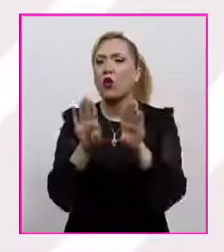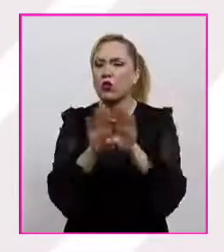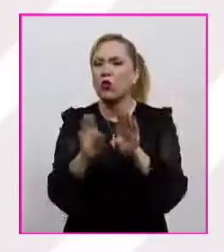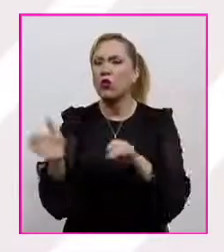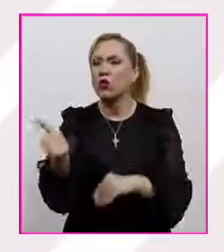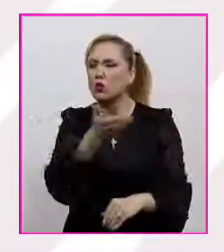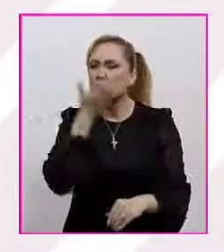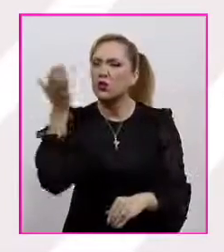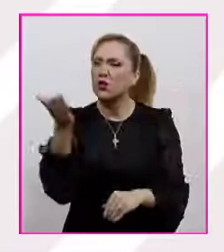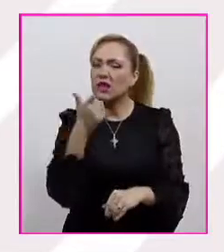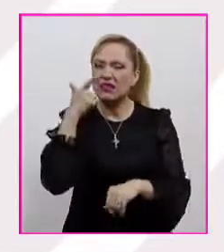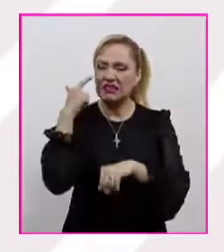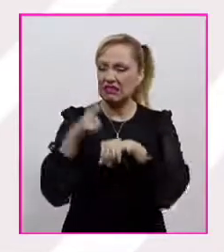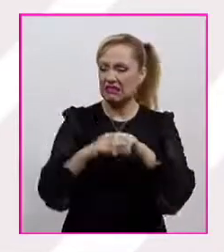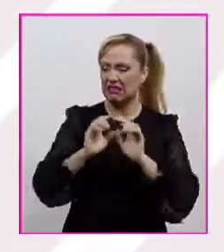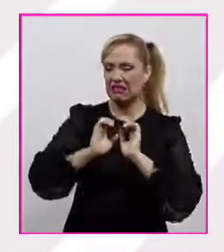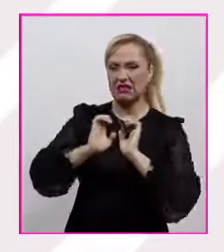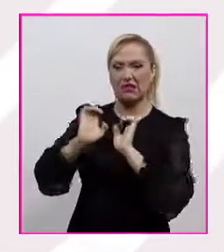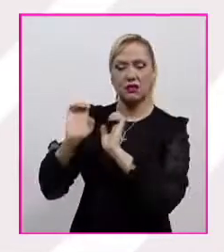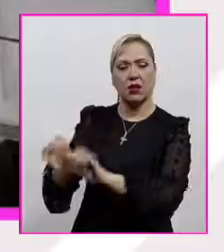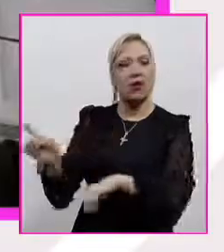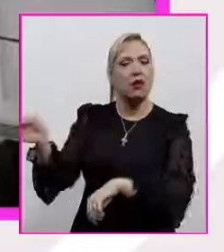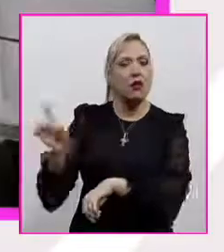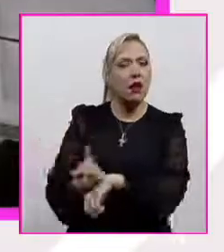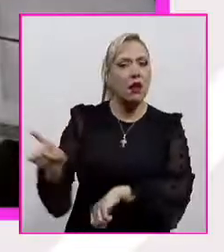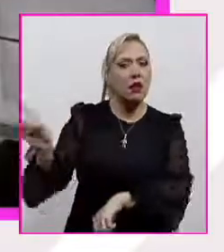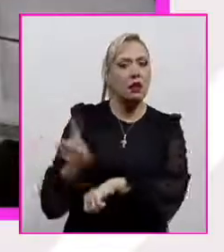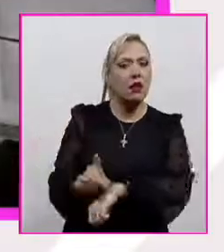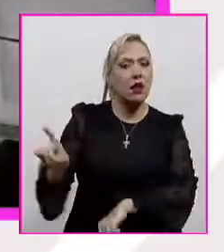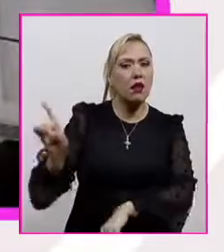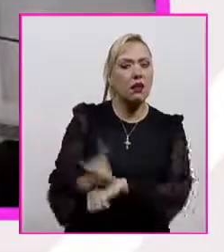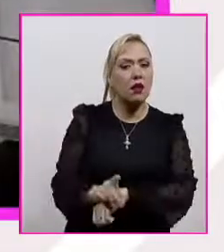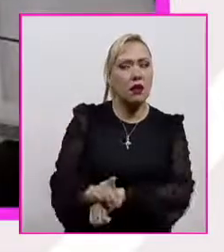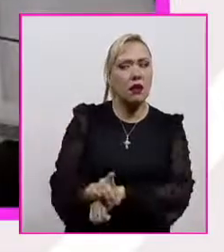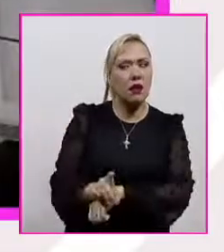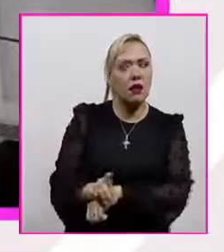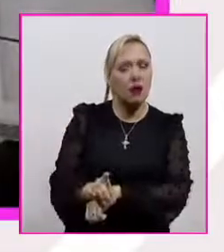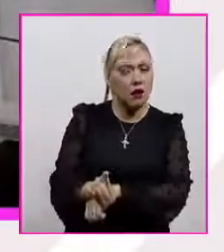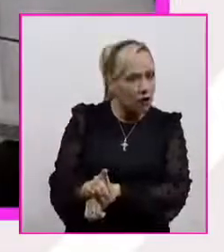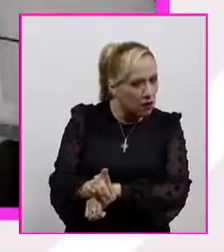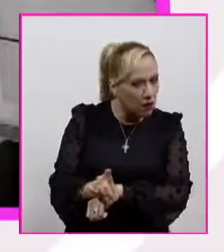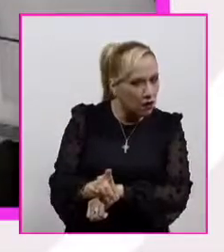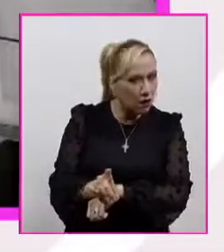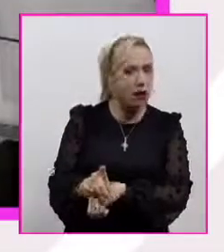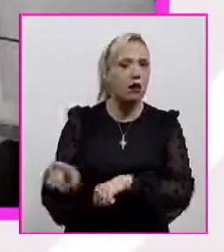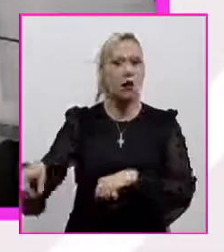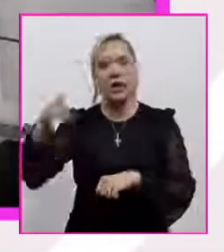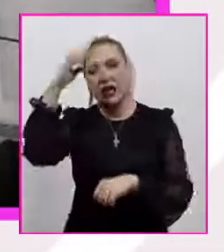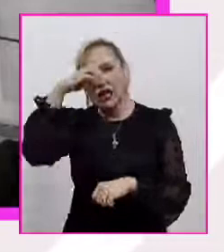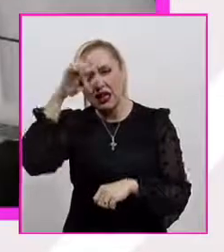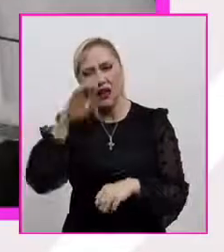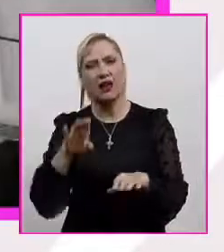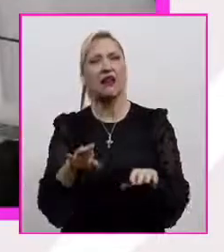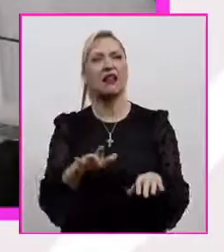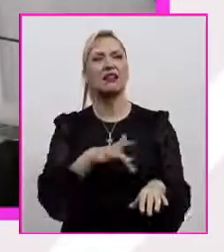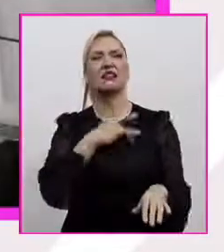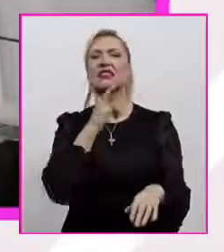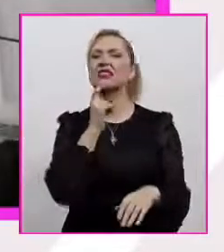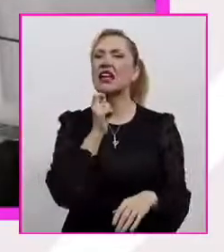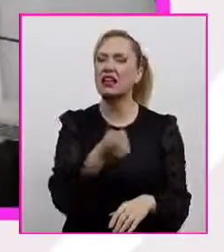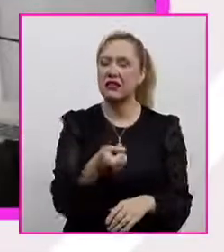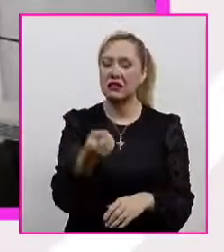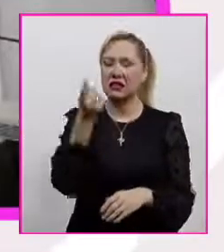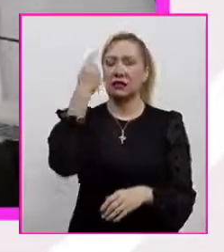prácticas racistas se traducen en el día a día de las personas. Es decir, cuál es la experiencia, cómo se sienten las